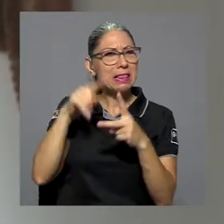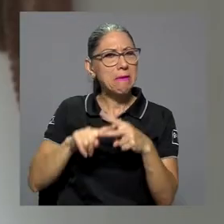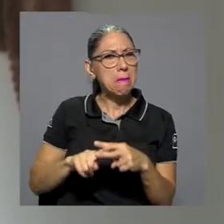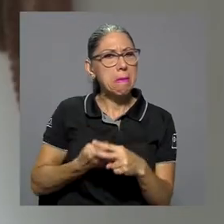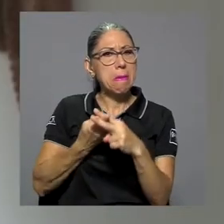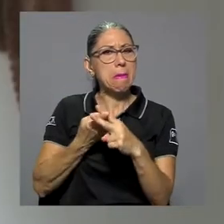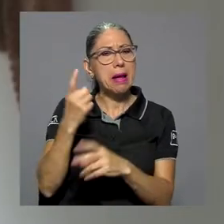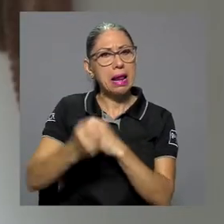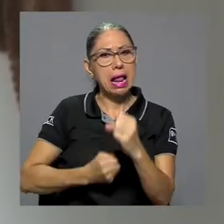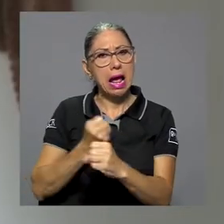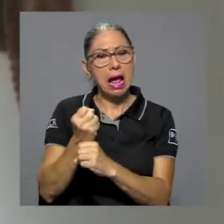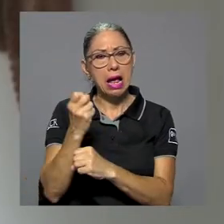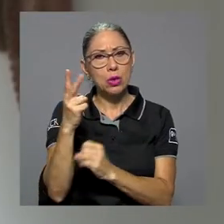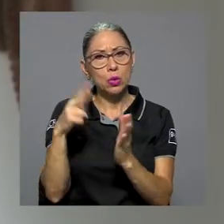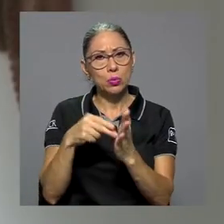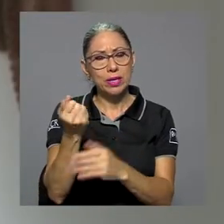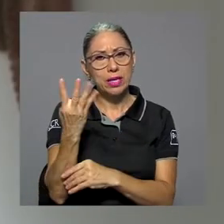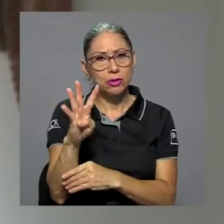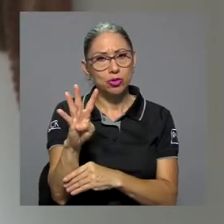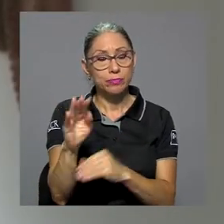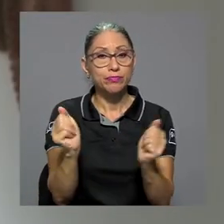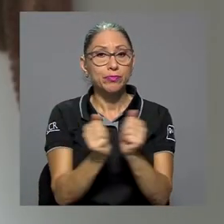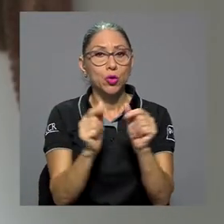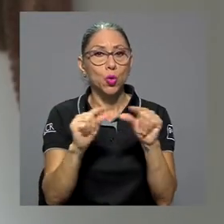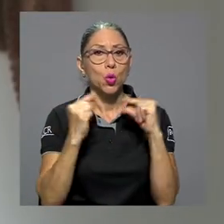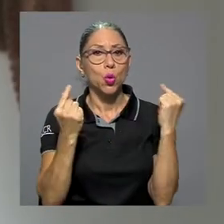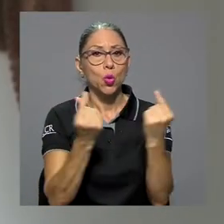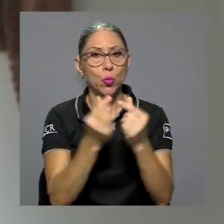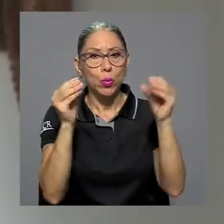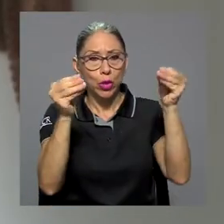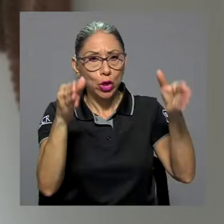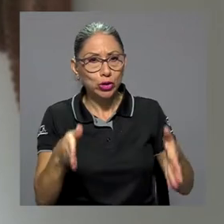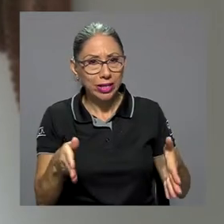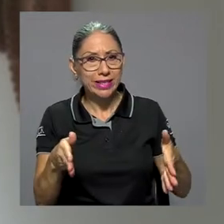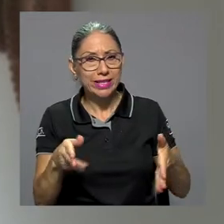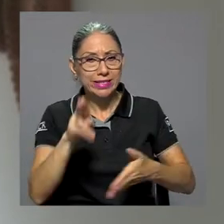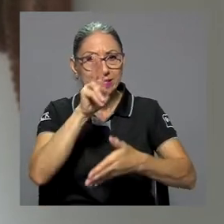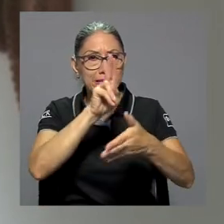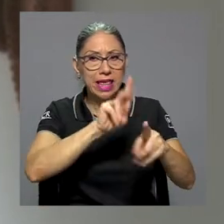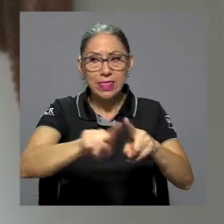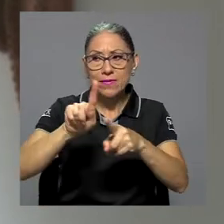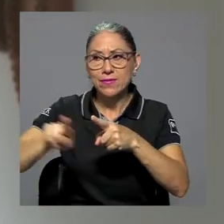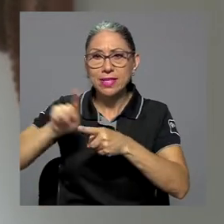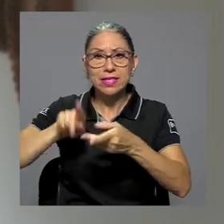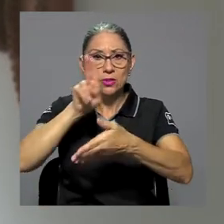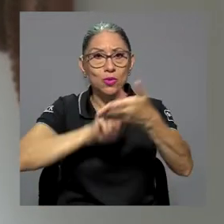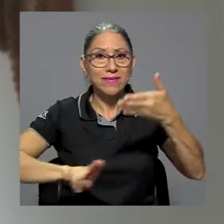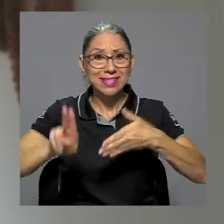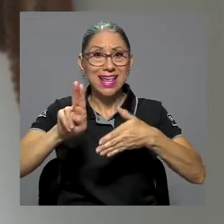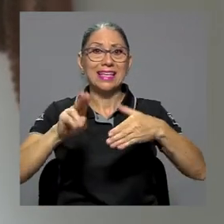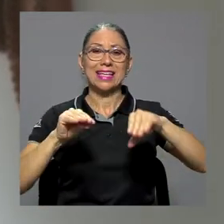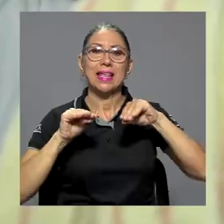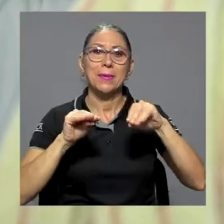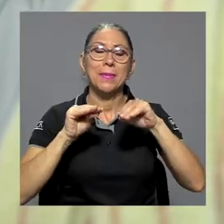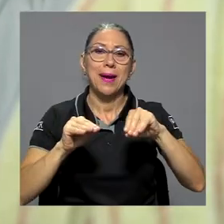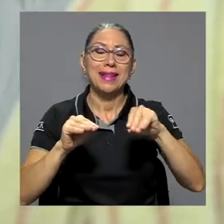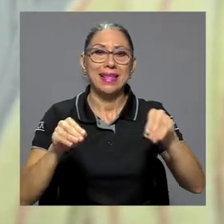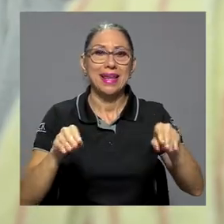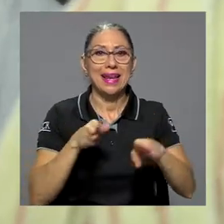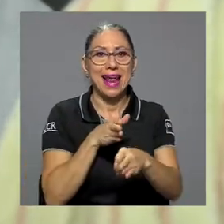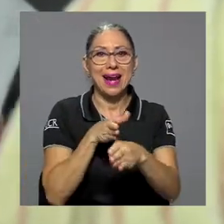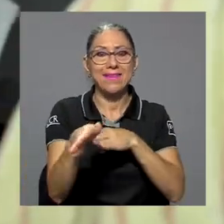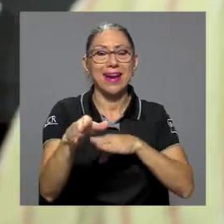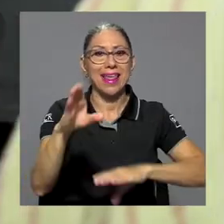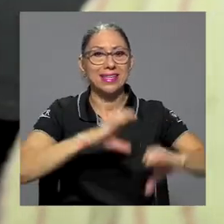año 2014 con un grupo de docentes de las universidades que imparten la carrera en Ciencias del Movimiento